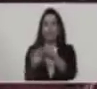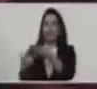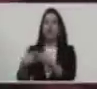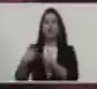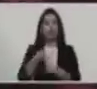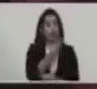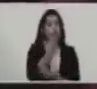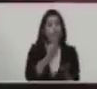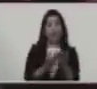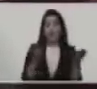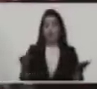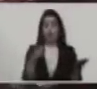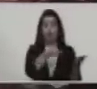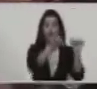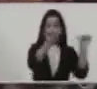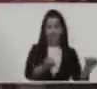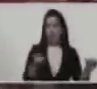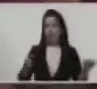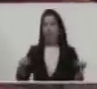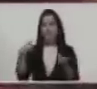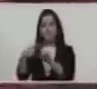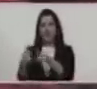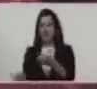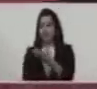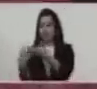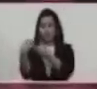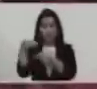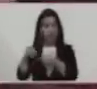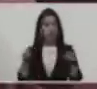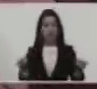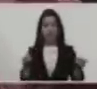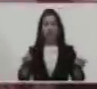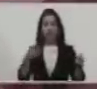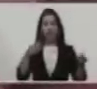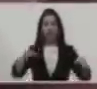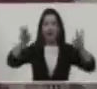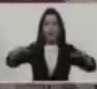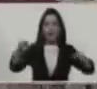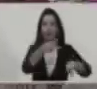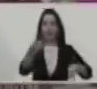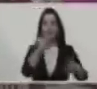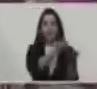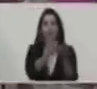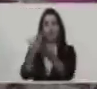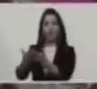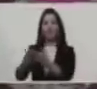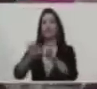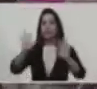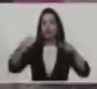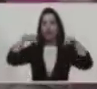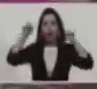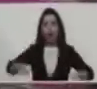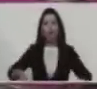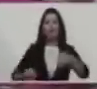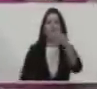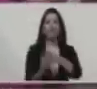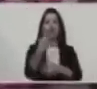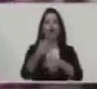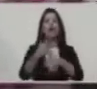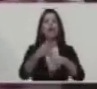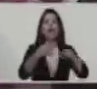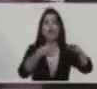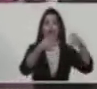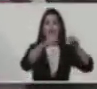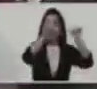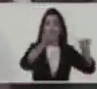a crear el sistema empresarial socialista y la Corporación Nacional